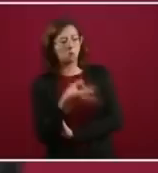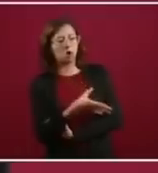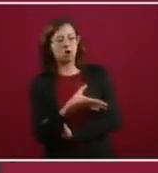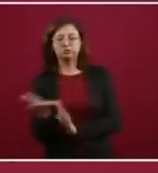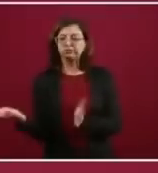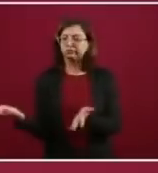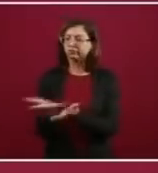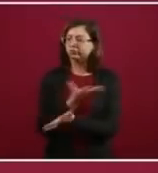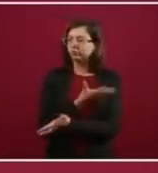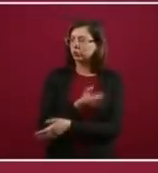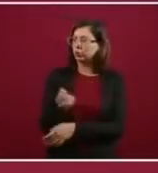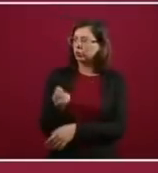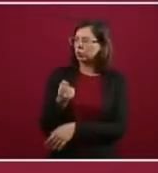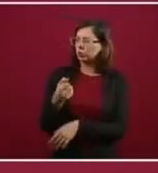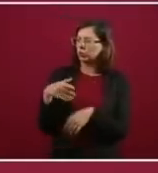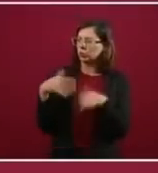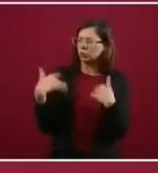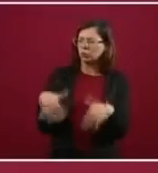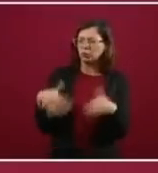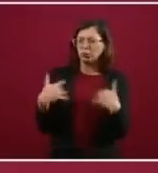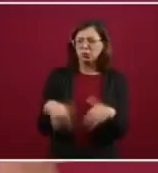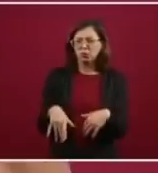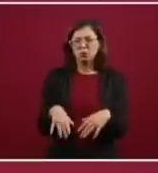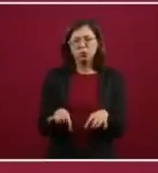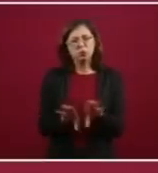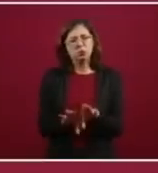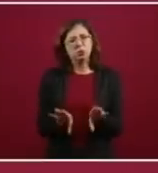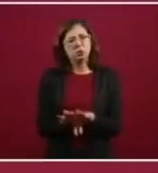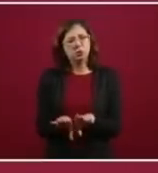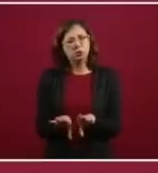Imagínense, una vez